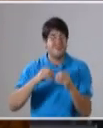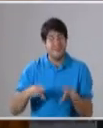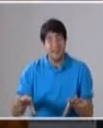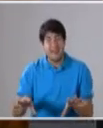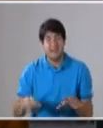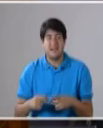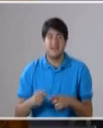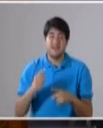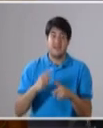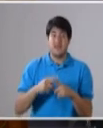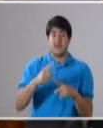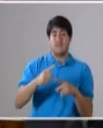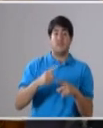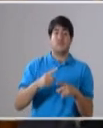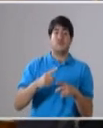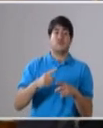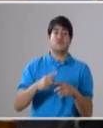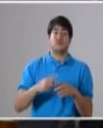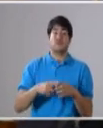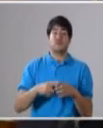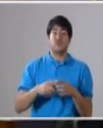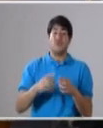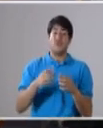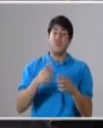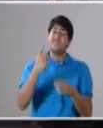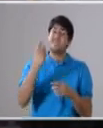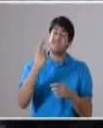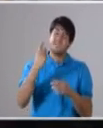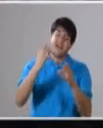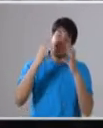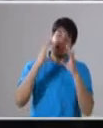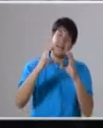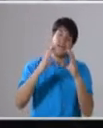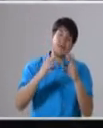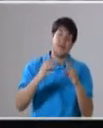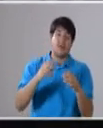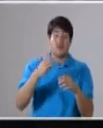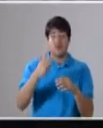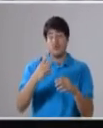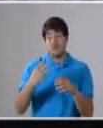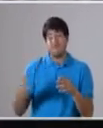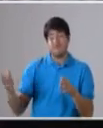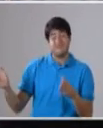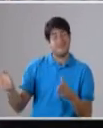Y por su ímpetu, por su descuido de los dos, se los pasaron llevando,